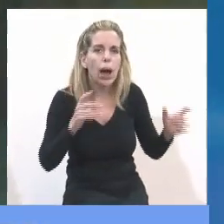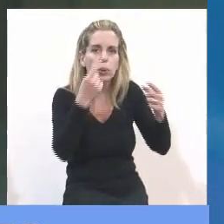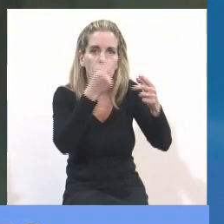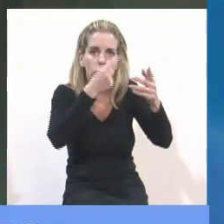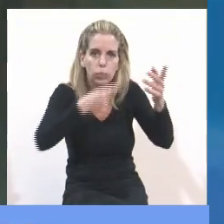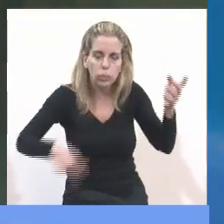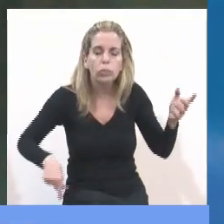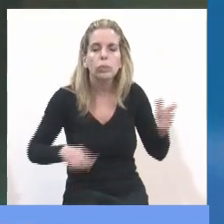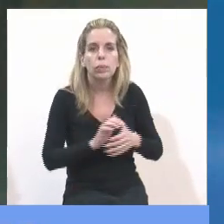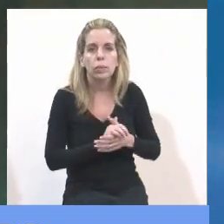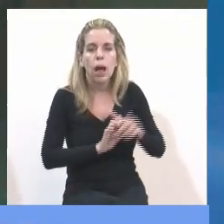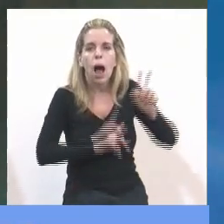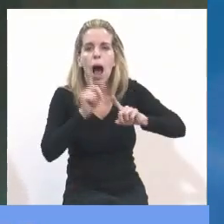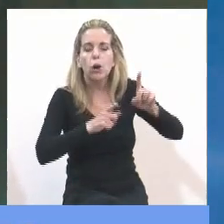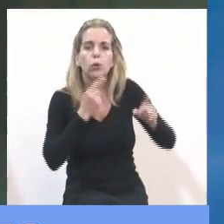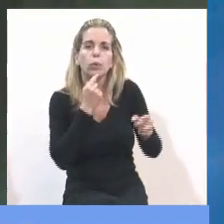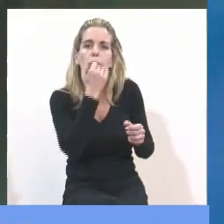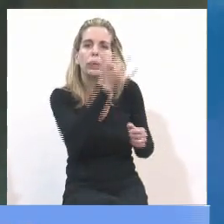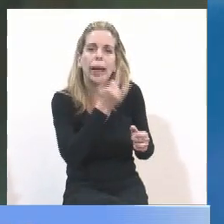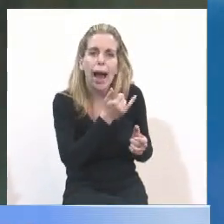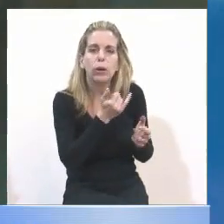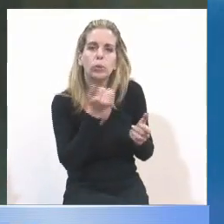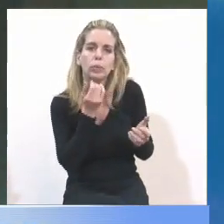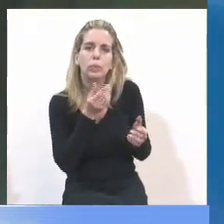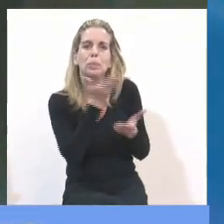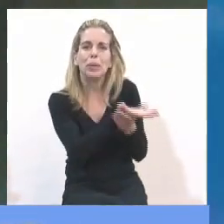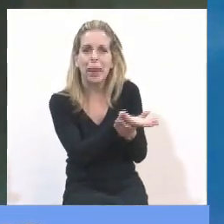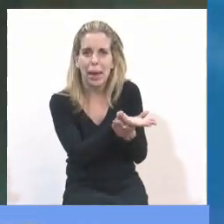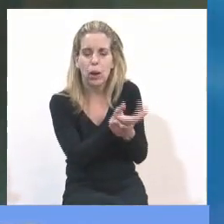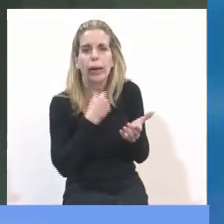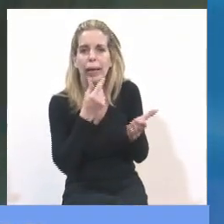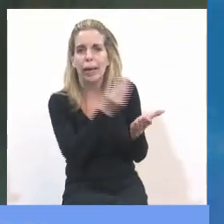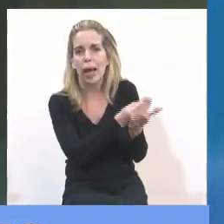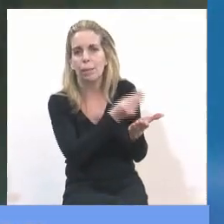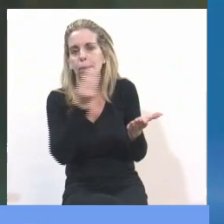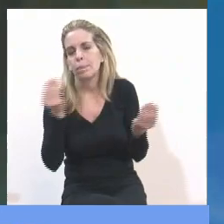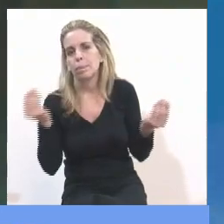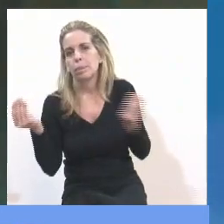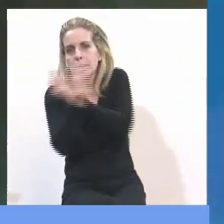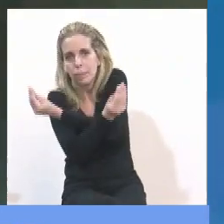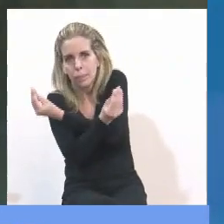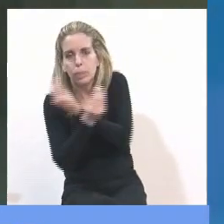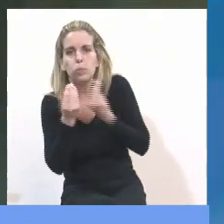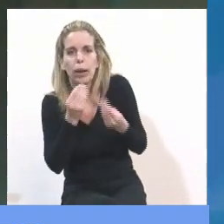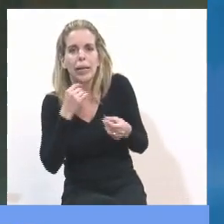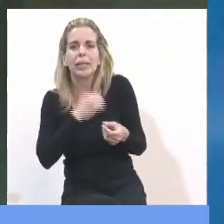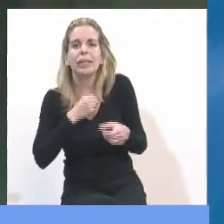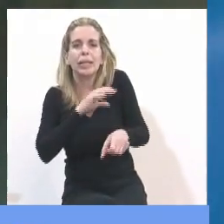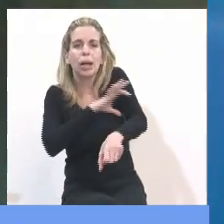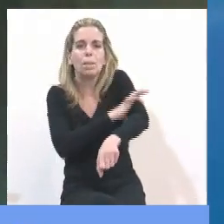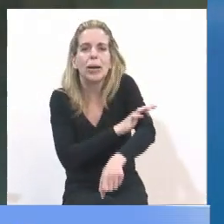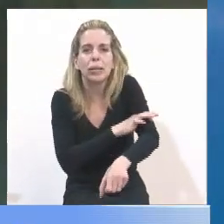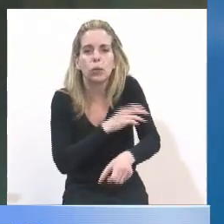que pidieron sus traslados por presiones recibidas en el anterior lugar donde